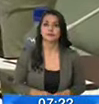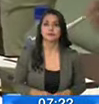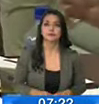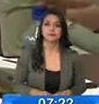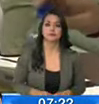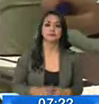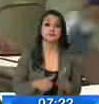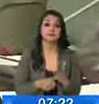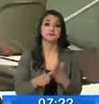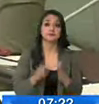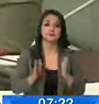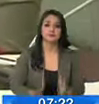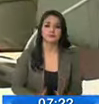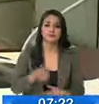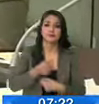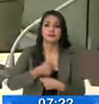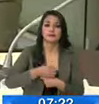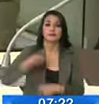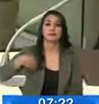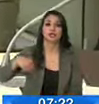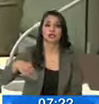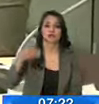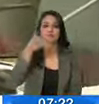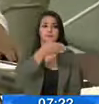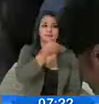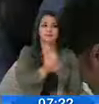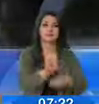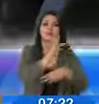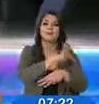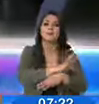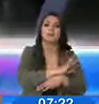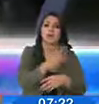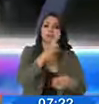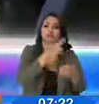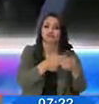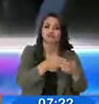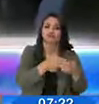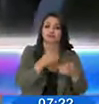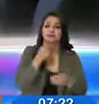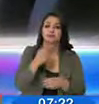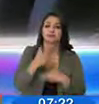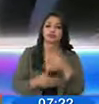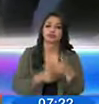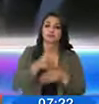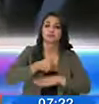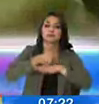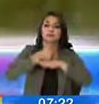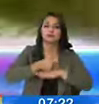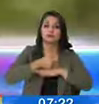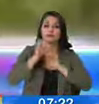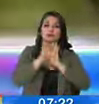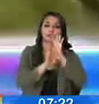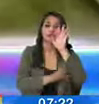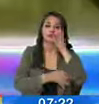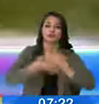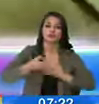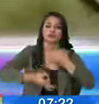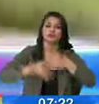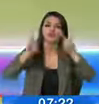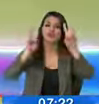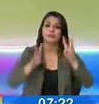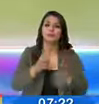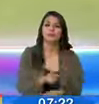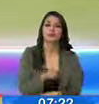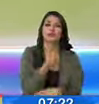El ministro de Trabajo acudió este miércoles a la Asamblea Nacional. Aquí se refirió al proceso que lleva adelante la Corte Constitucional en el tema del techo de las